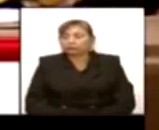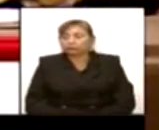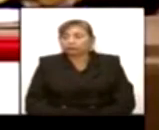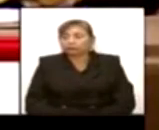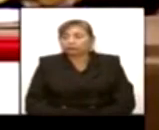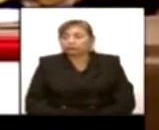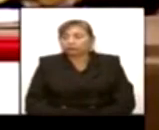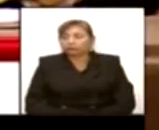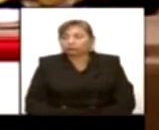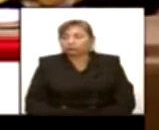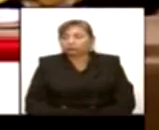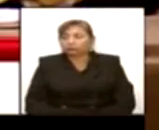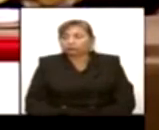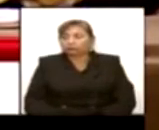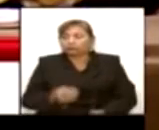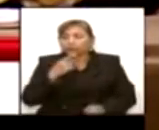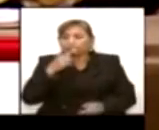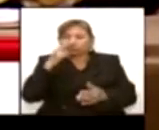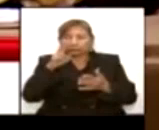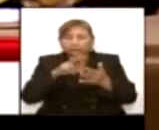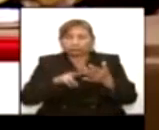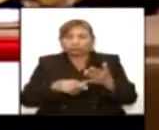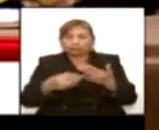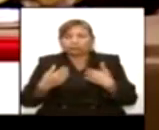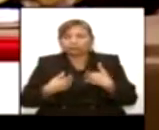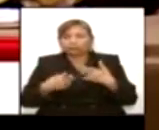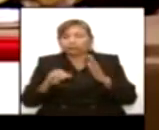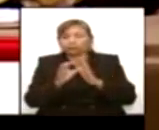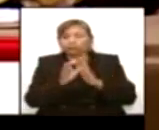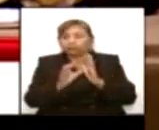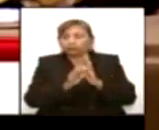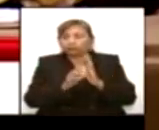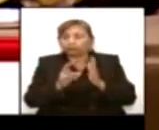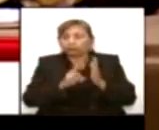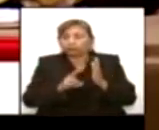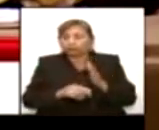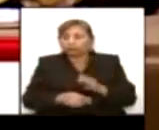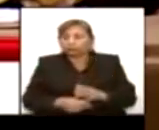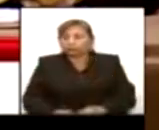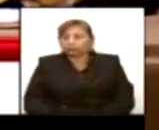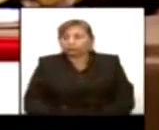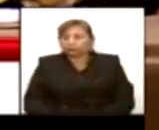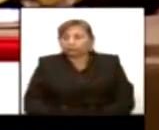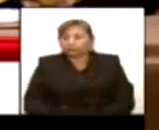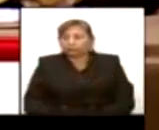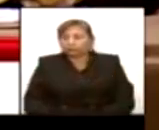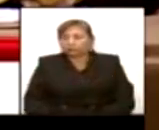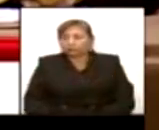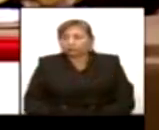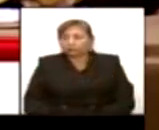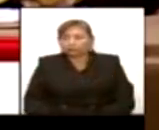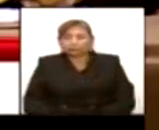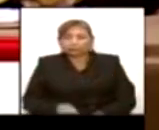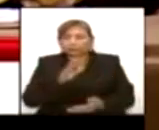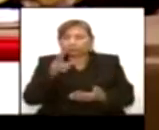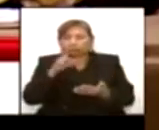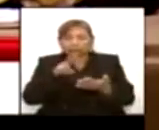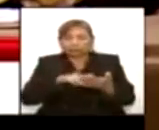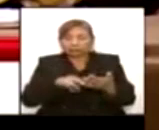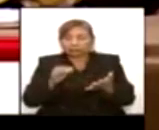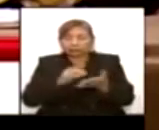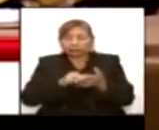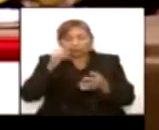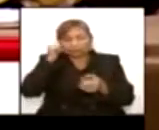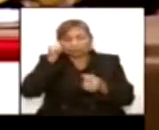usted lo ha leído, congresista Arimborgo, usted tiene la Constitución en la mano. Entonces, si usted lo vuelve a leer, por supuesto, todos volvemos